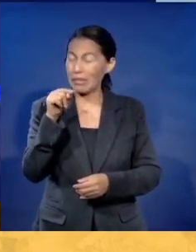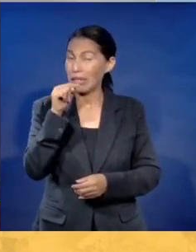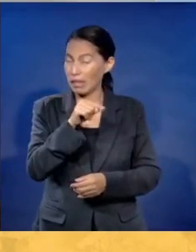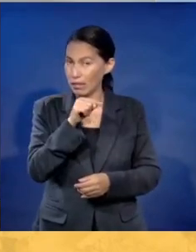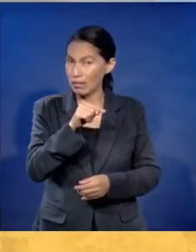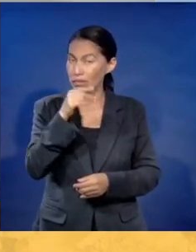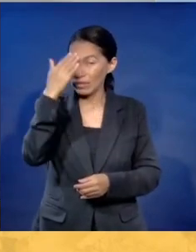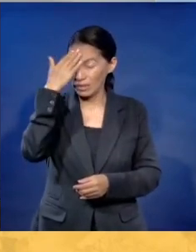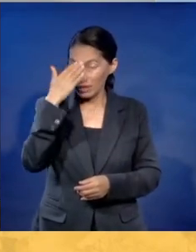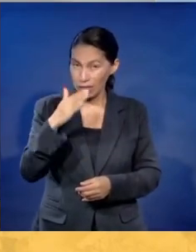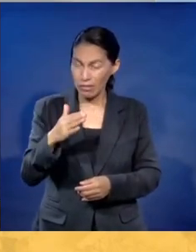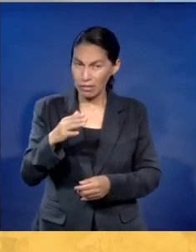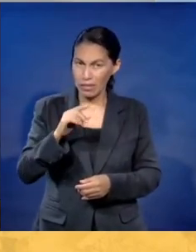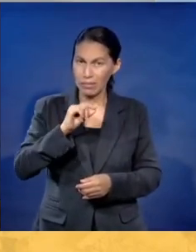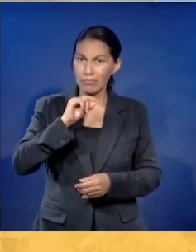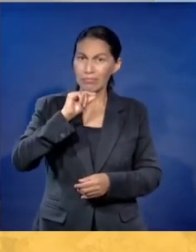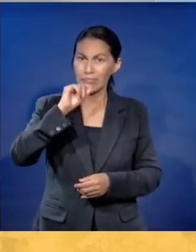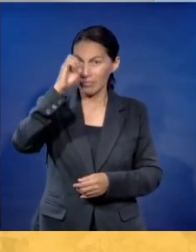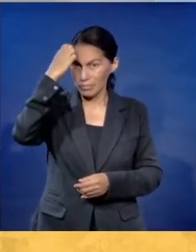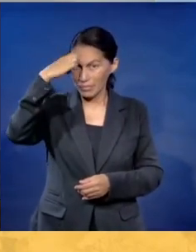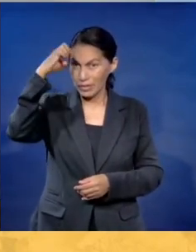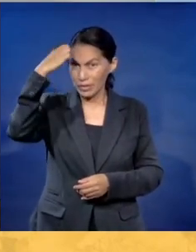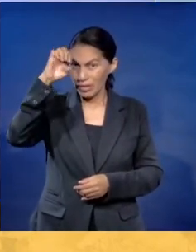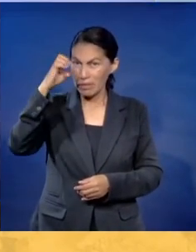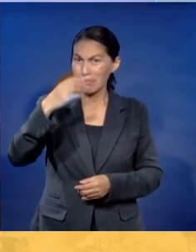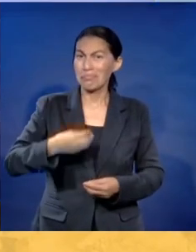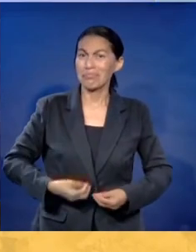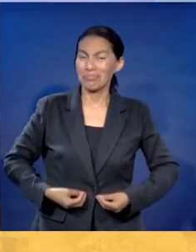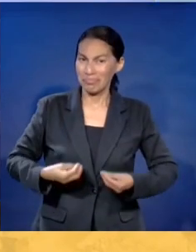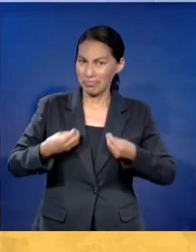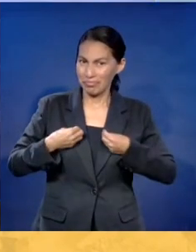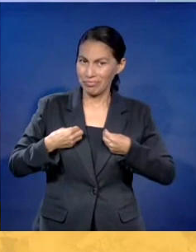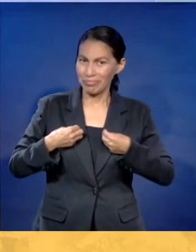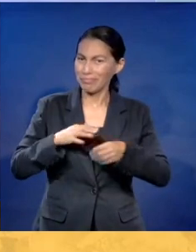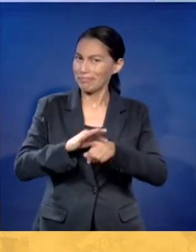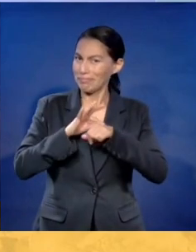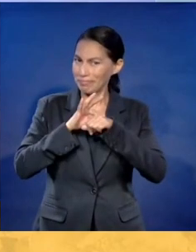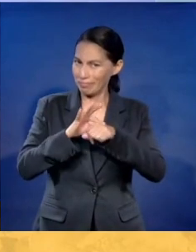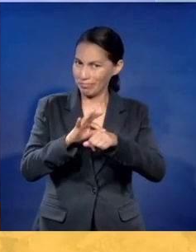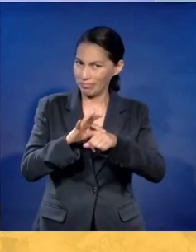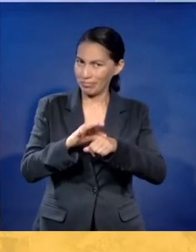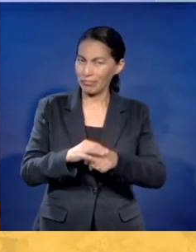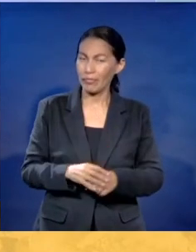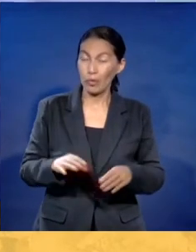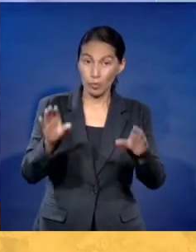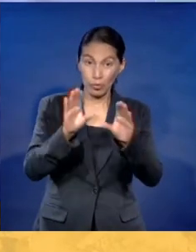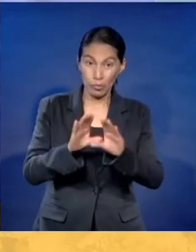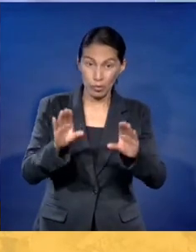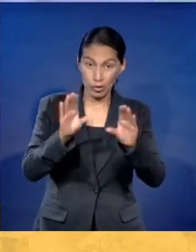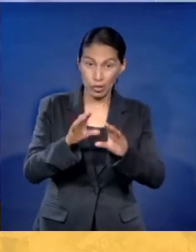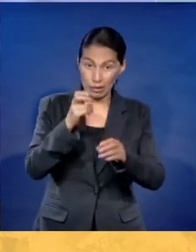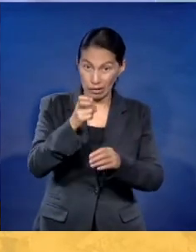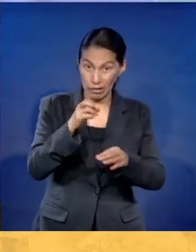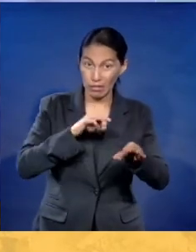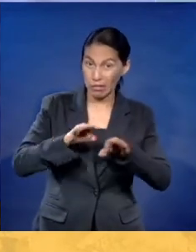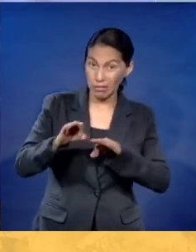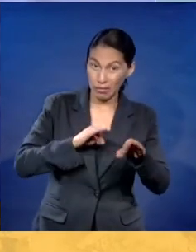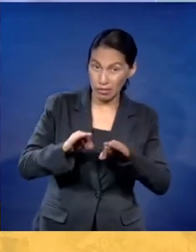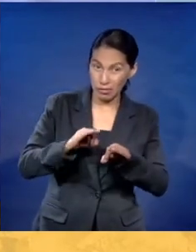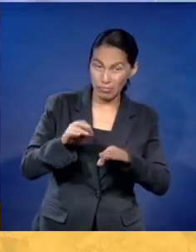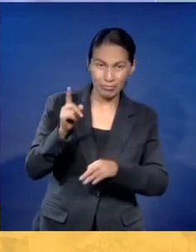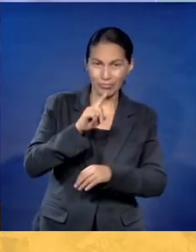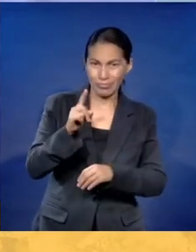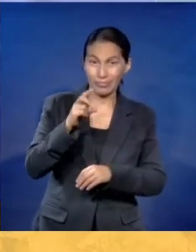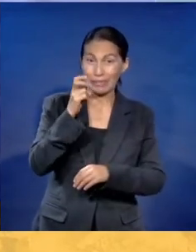la mejor experiencia de la vida sigan comportando el colportaje no es un trabajo es un ministerio